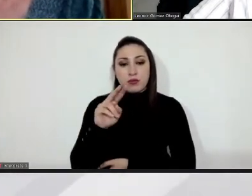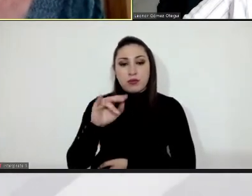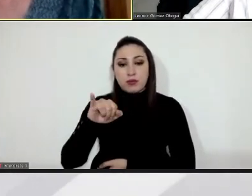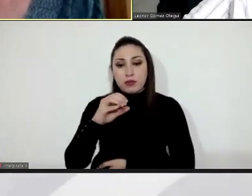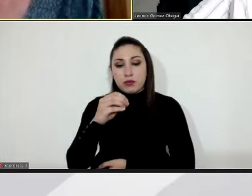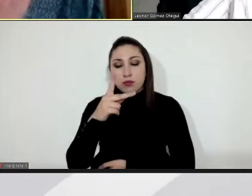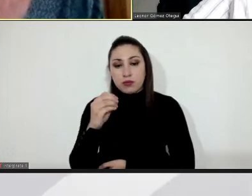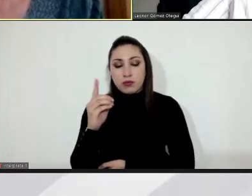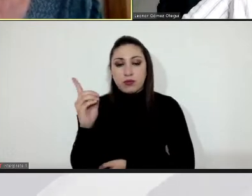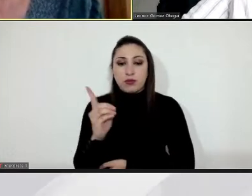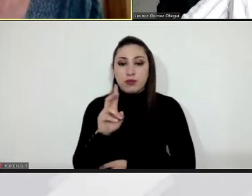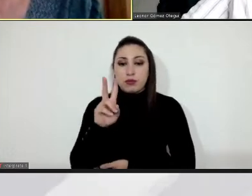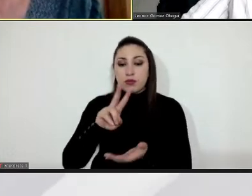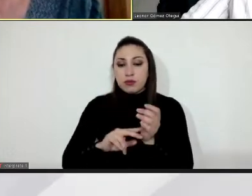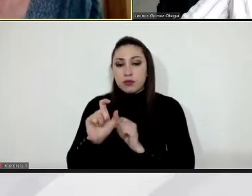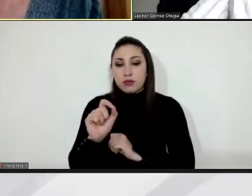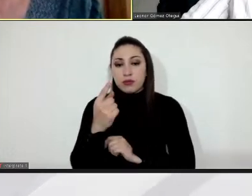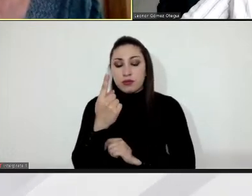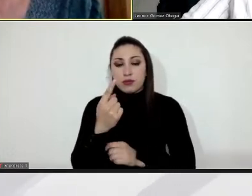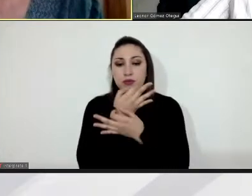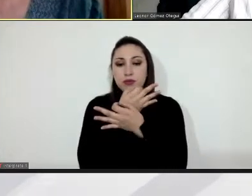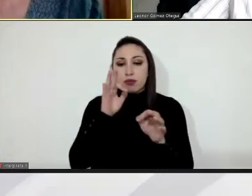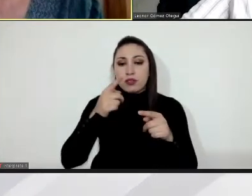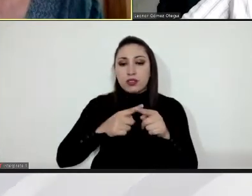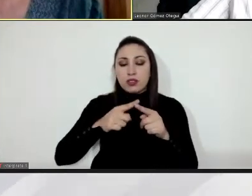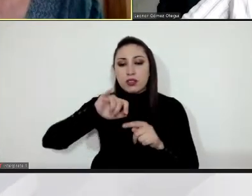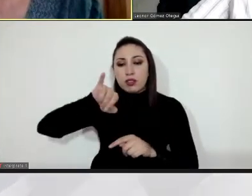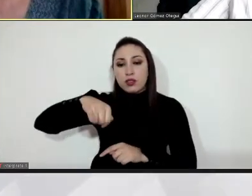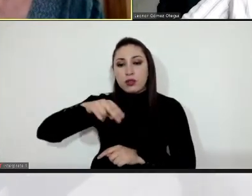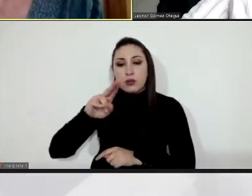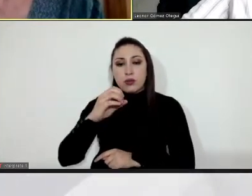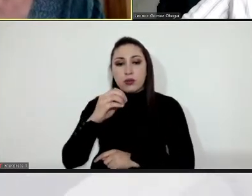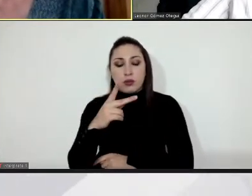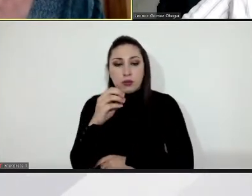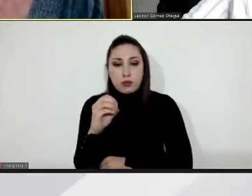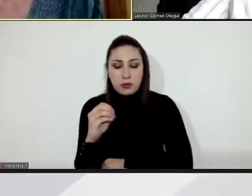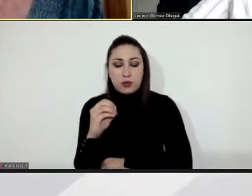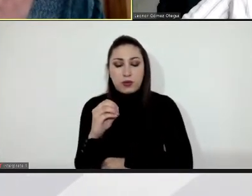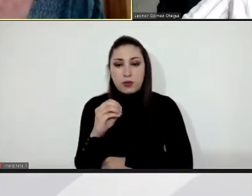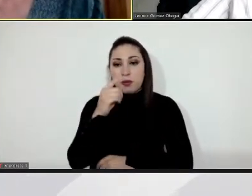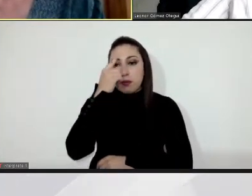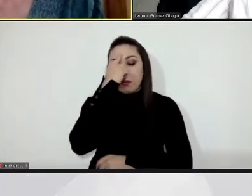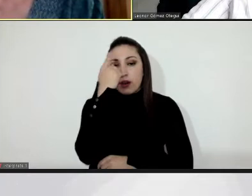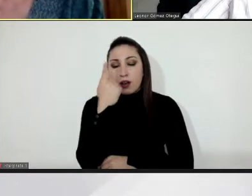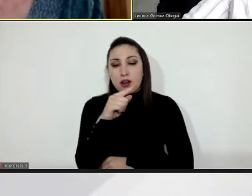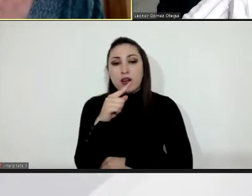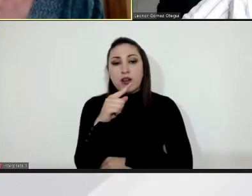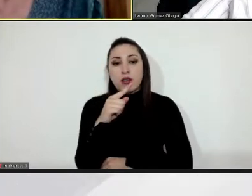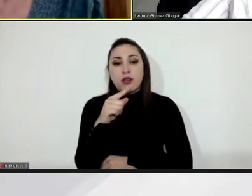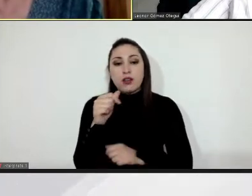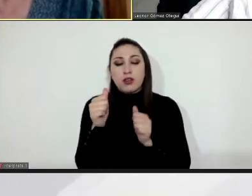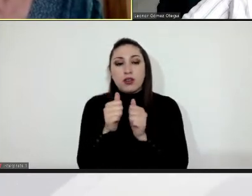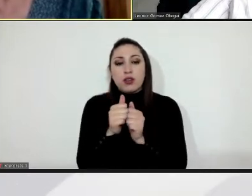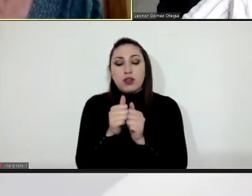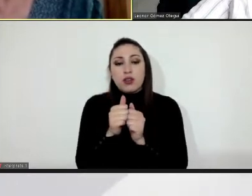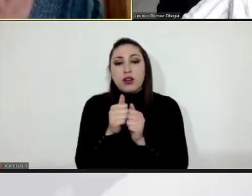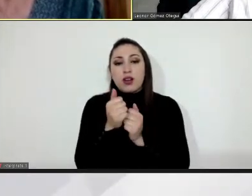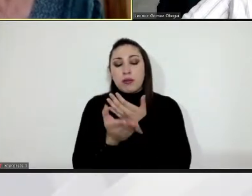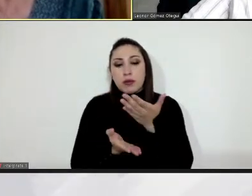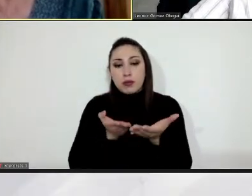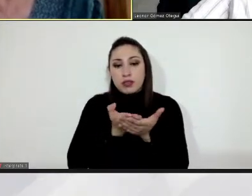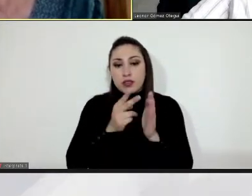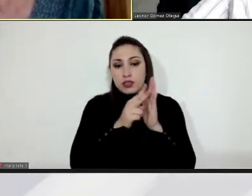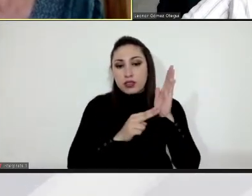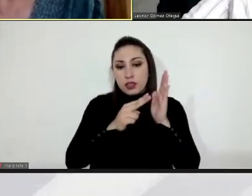CCMX/1/JUCOPO/013/2021 de la Junta de Coordinación Política relativo a la 13ª modificación de la integración de